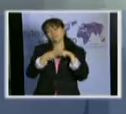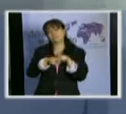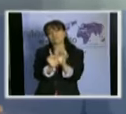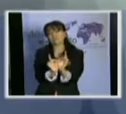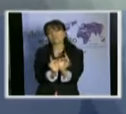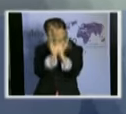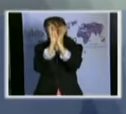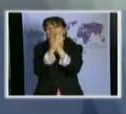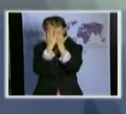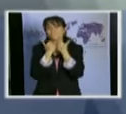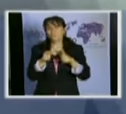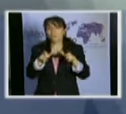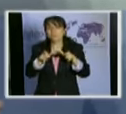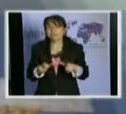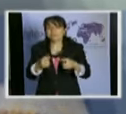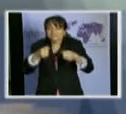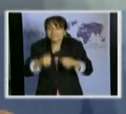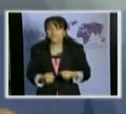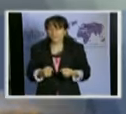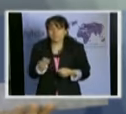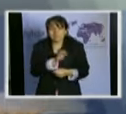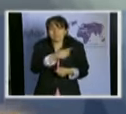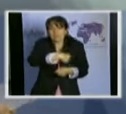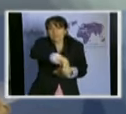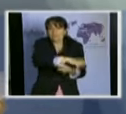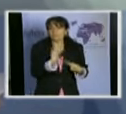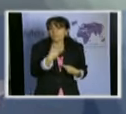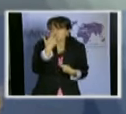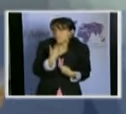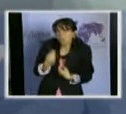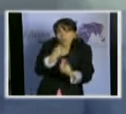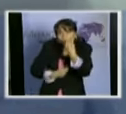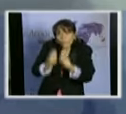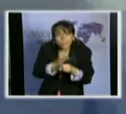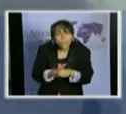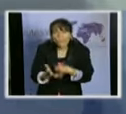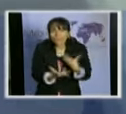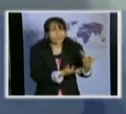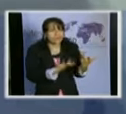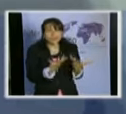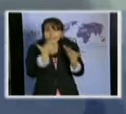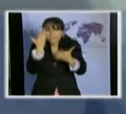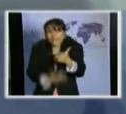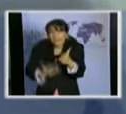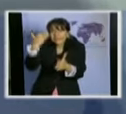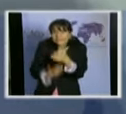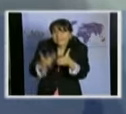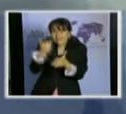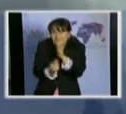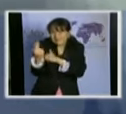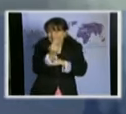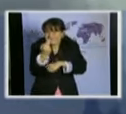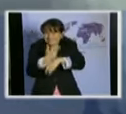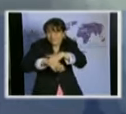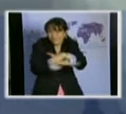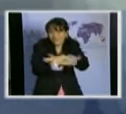si la gente no tiene ni siquiera qué comer ni qué perder, por supuesto está dispuesta a hacer cualquier cosa. Te decía bienvenida